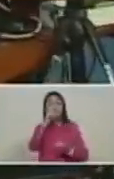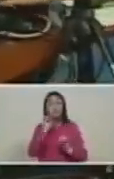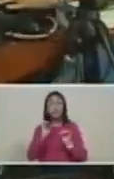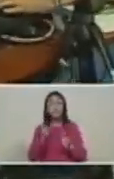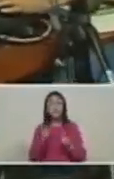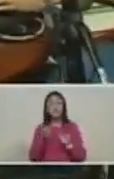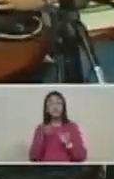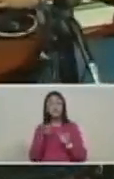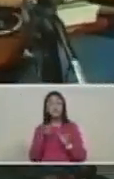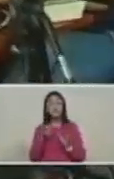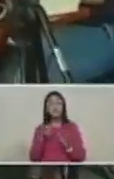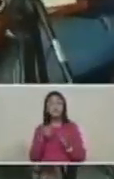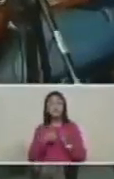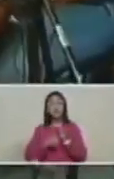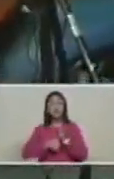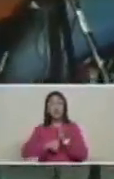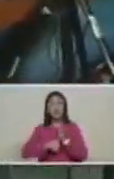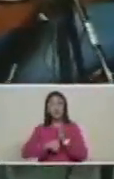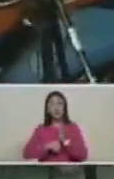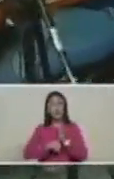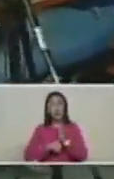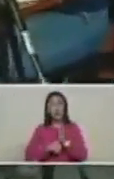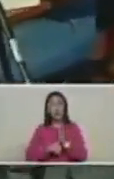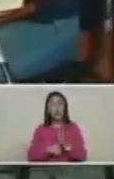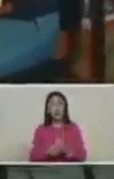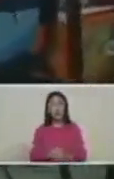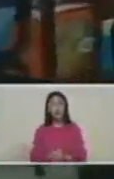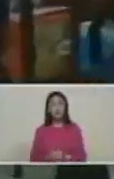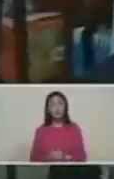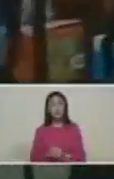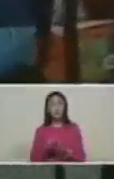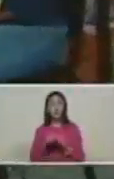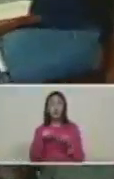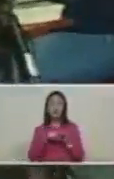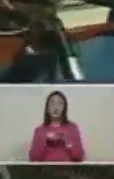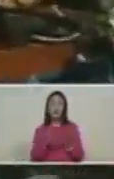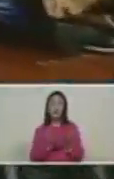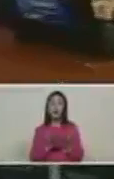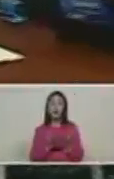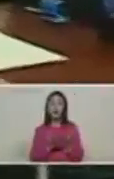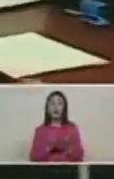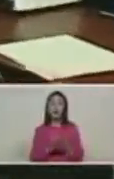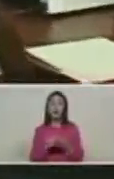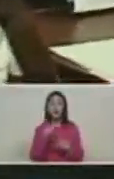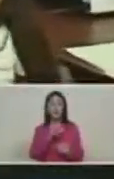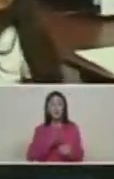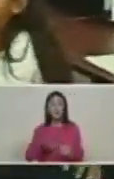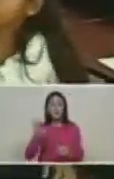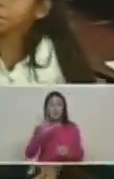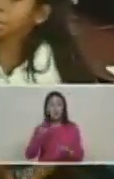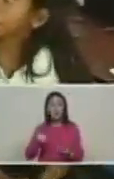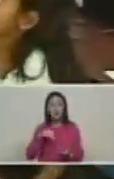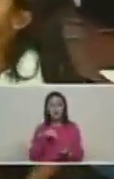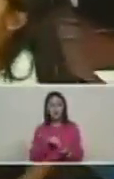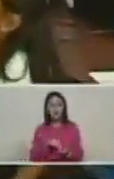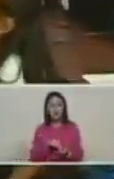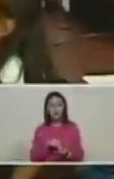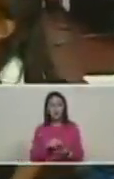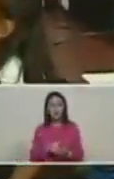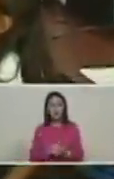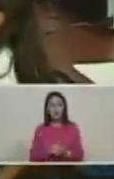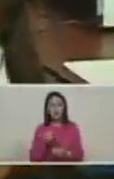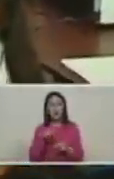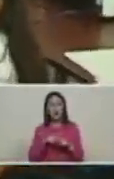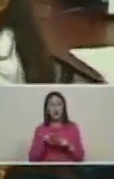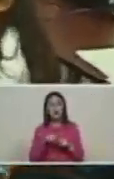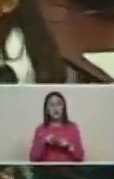inició el proceso de cedulación en todas las escuelas, en todo el territorio nacional. Pero esta niña, desde